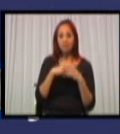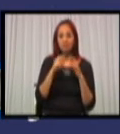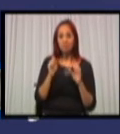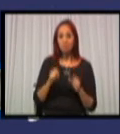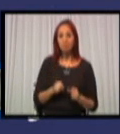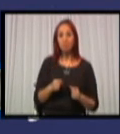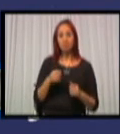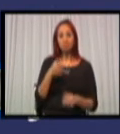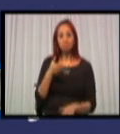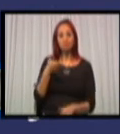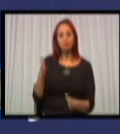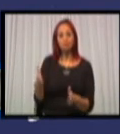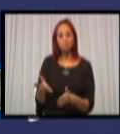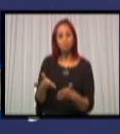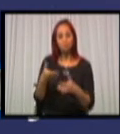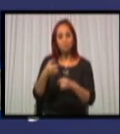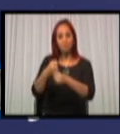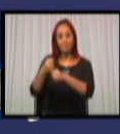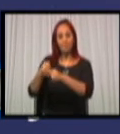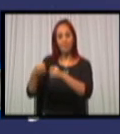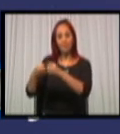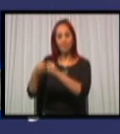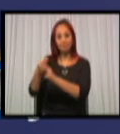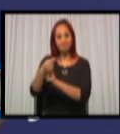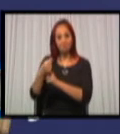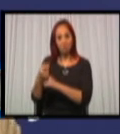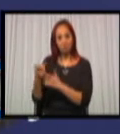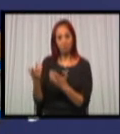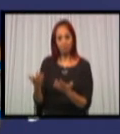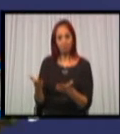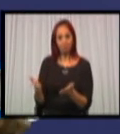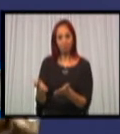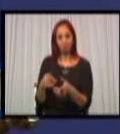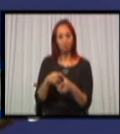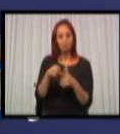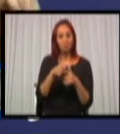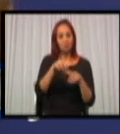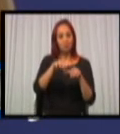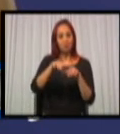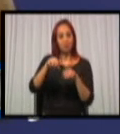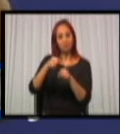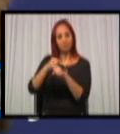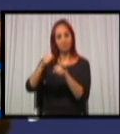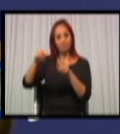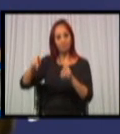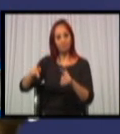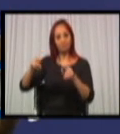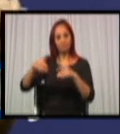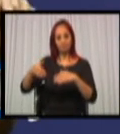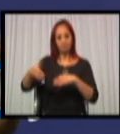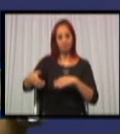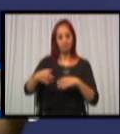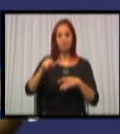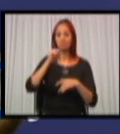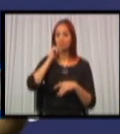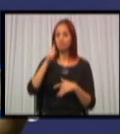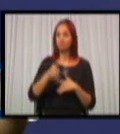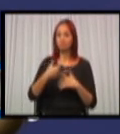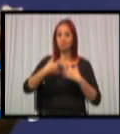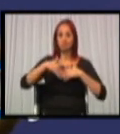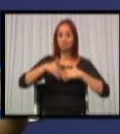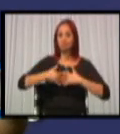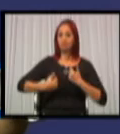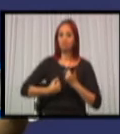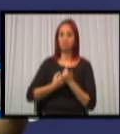fomentar el empleo. Con más dinero se invierte en los distritos. En los distritos trabaja la gente de ahí, no con empresas que se están